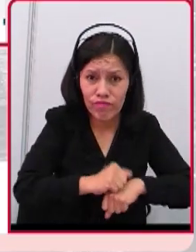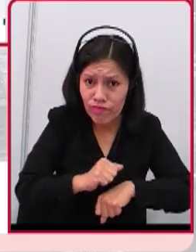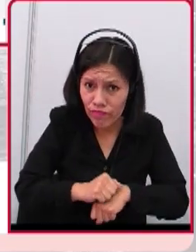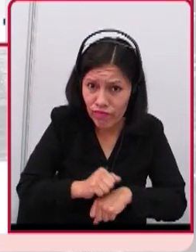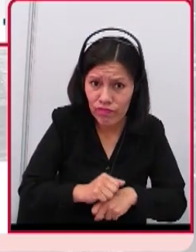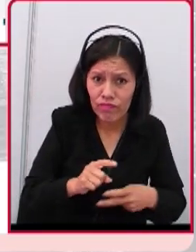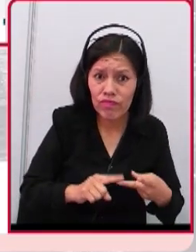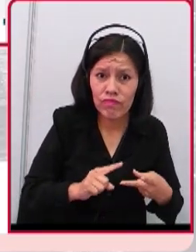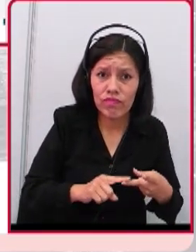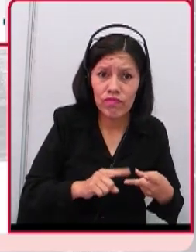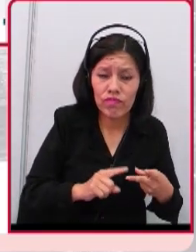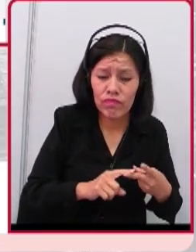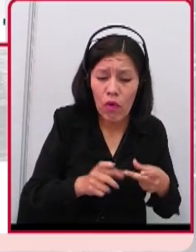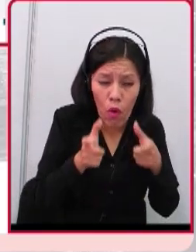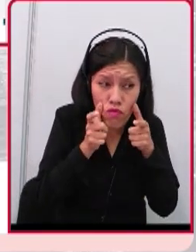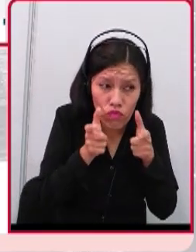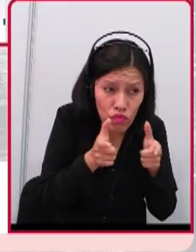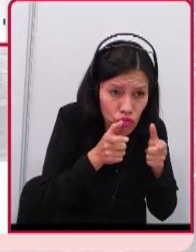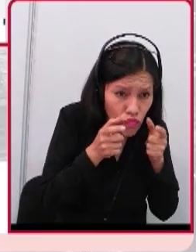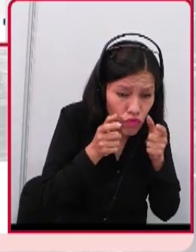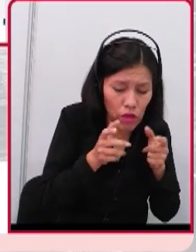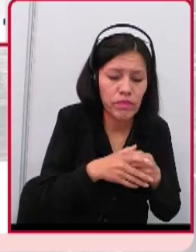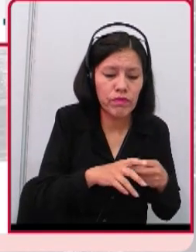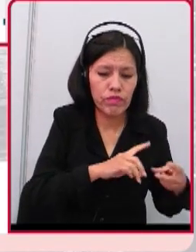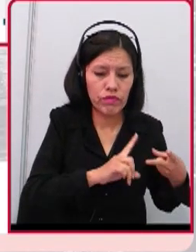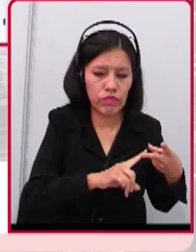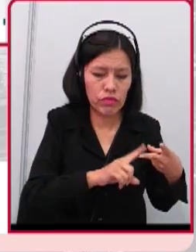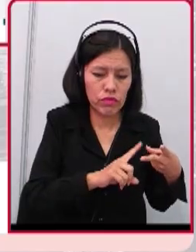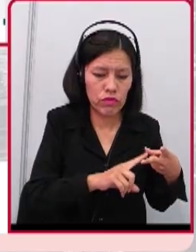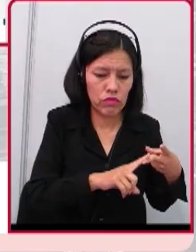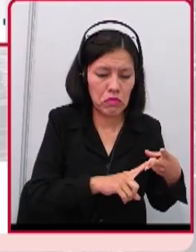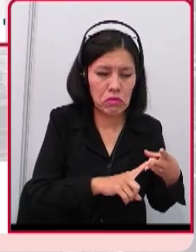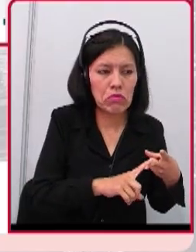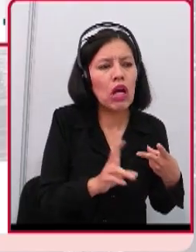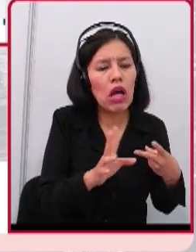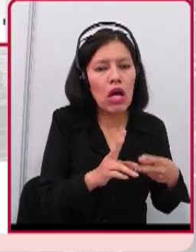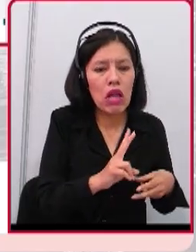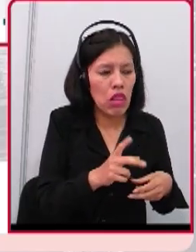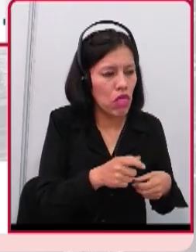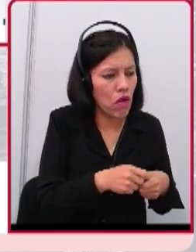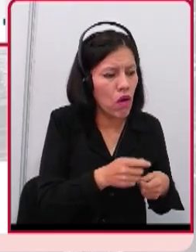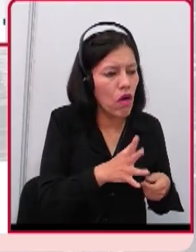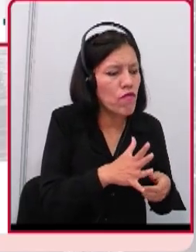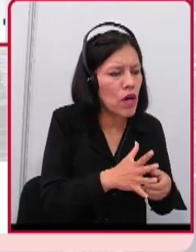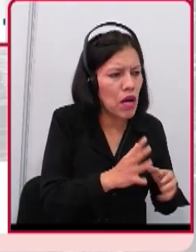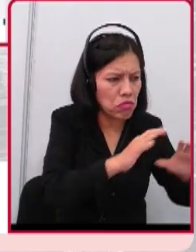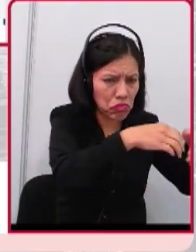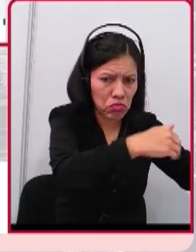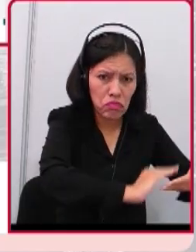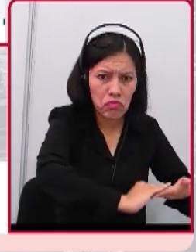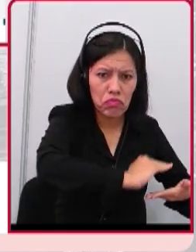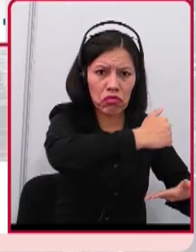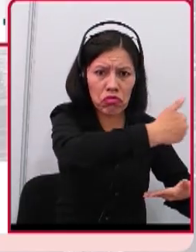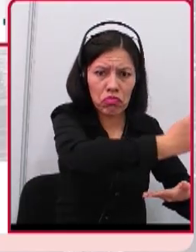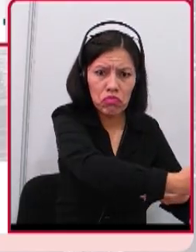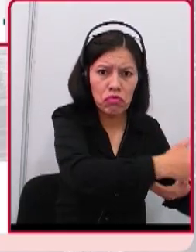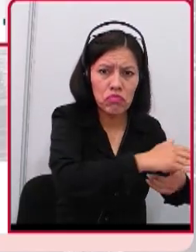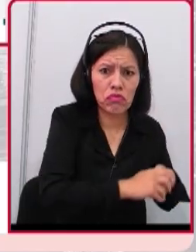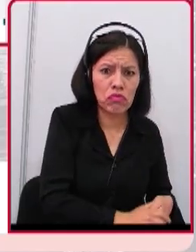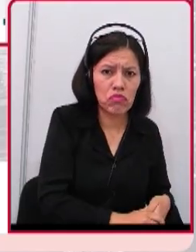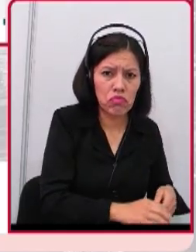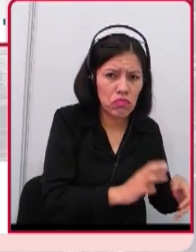El siguiente paso fue simular los dominios de estimación, que en este caso fue